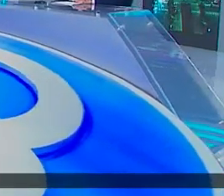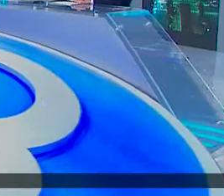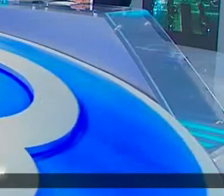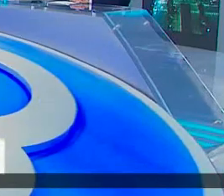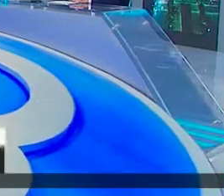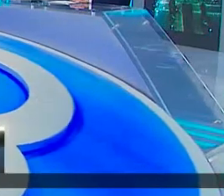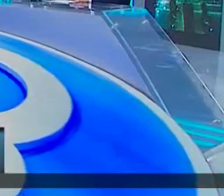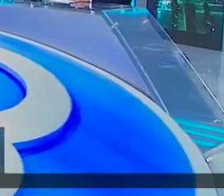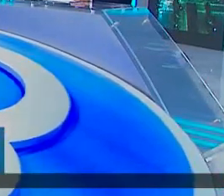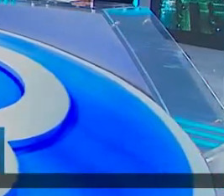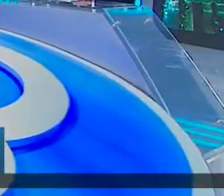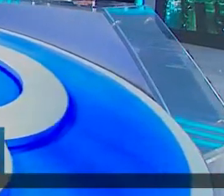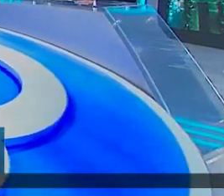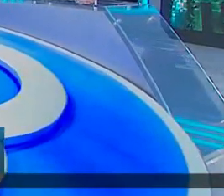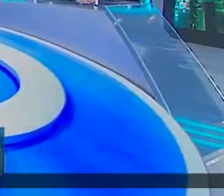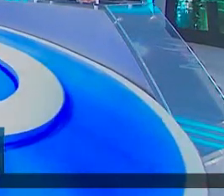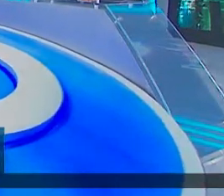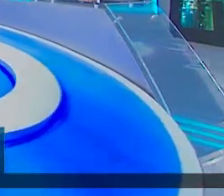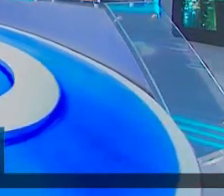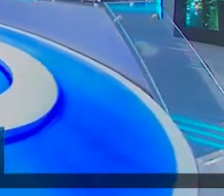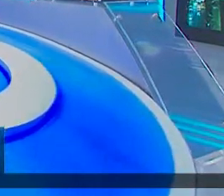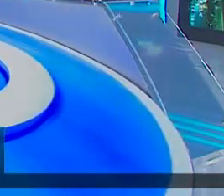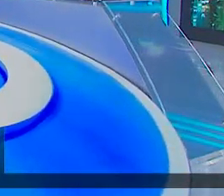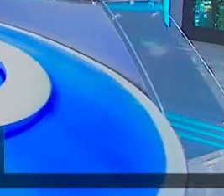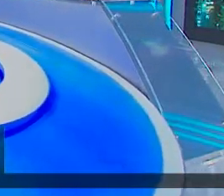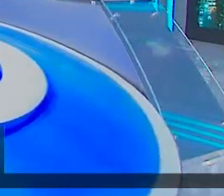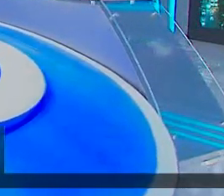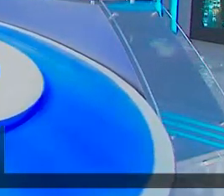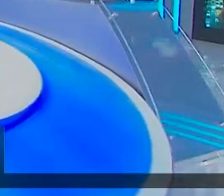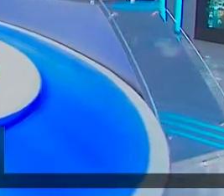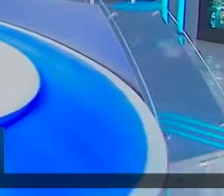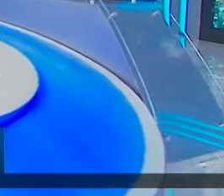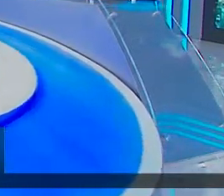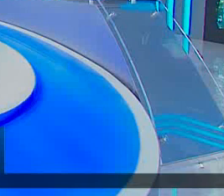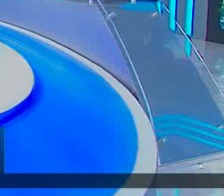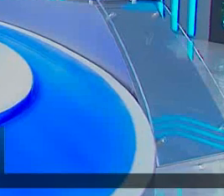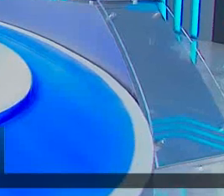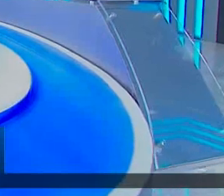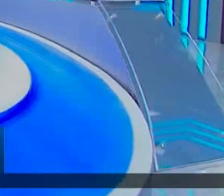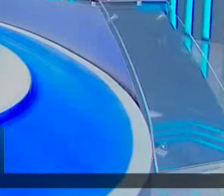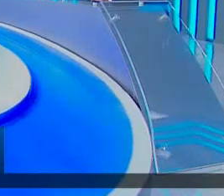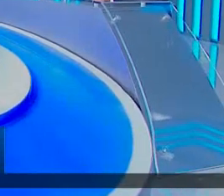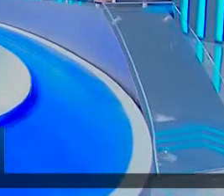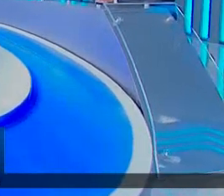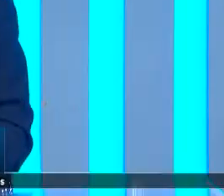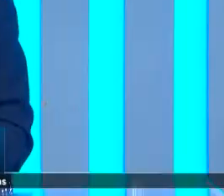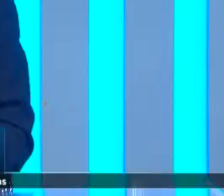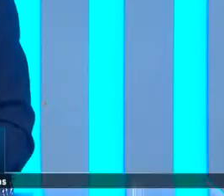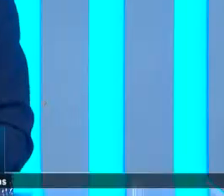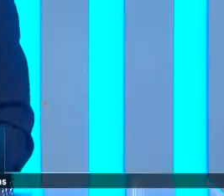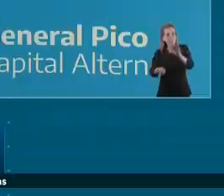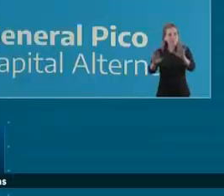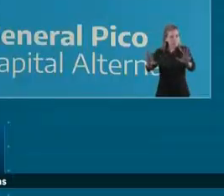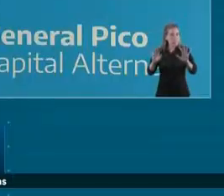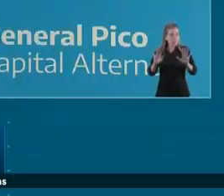Frente de Todos, que no son cuestiones personales, son discusiones de fondo, bien marcadas, las que están en disputa. Estructurales y de gestión.